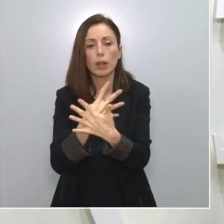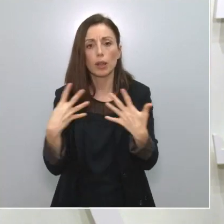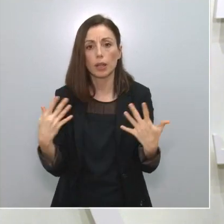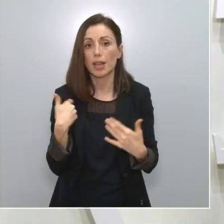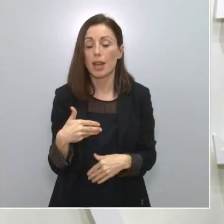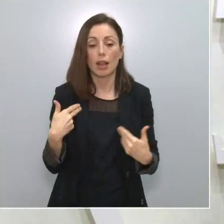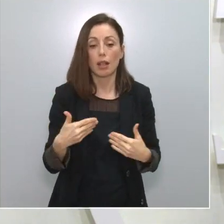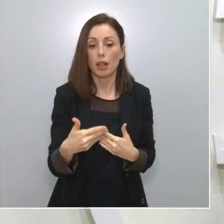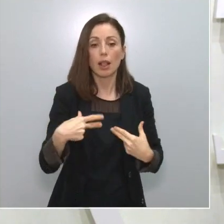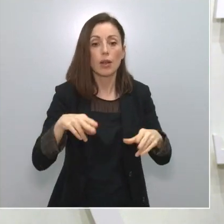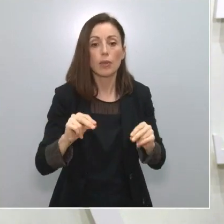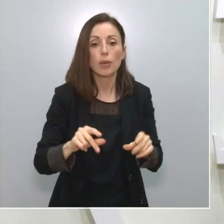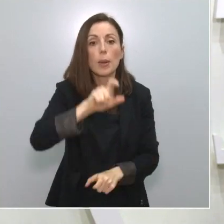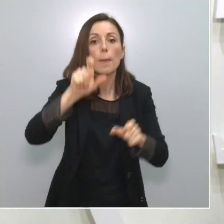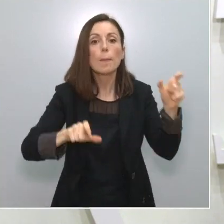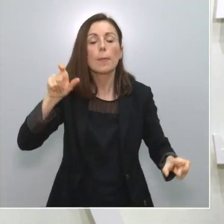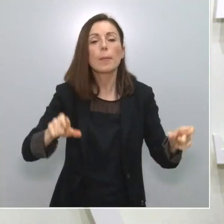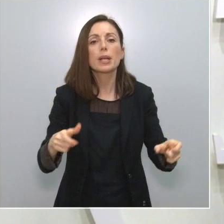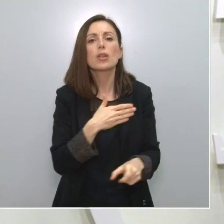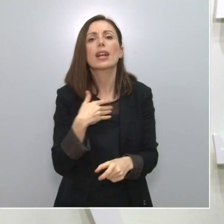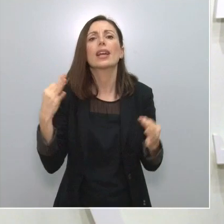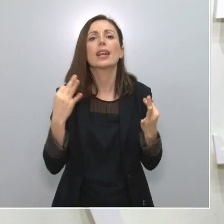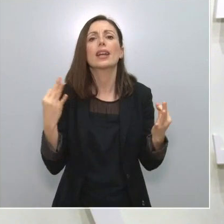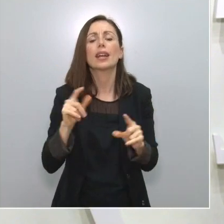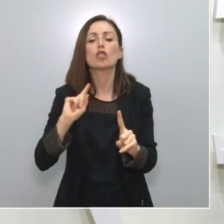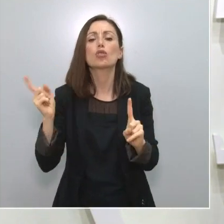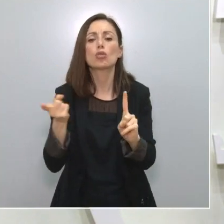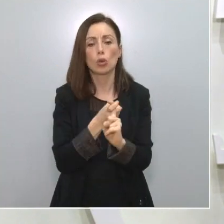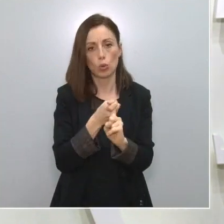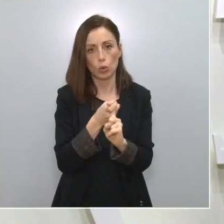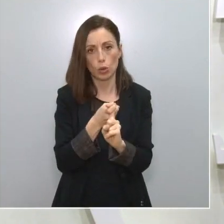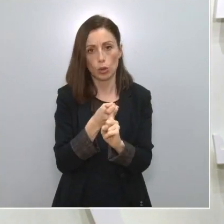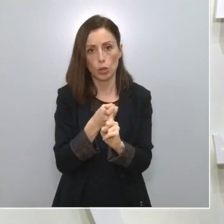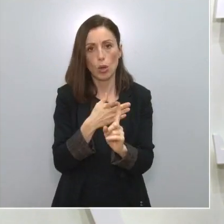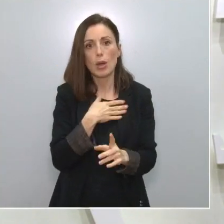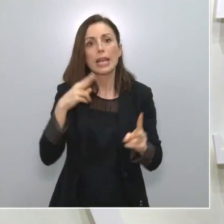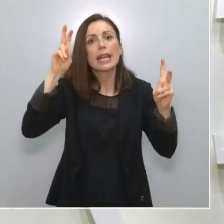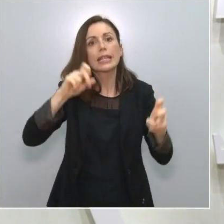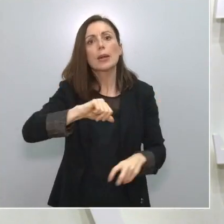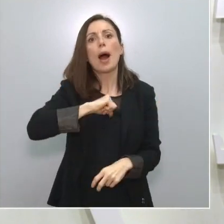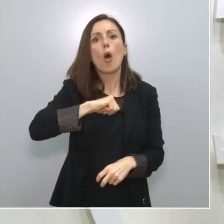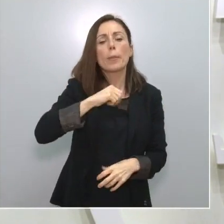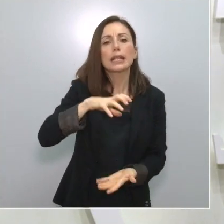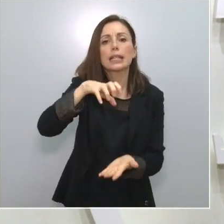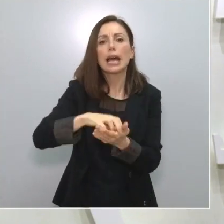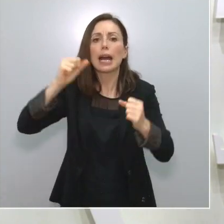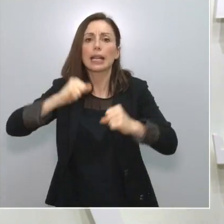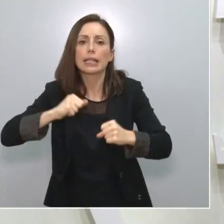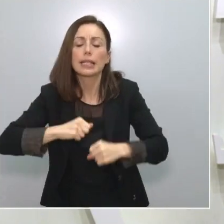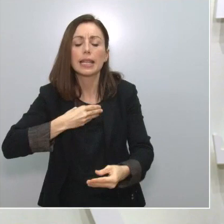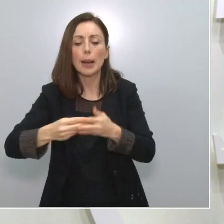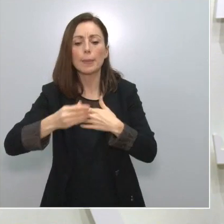terminando. Los ciudadanos quieren de nosotros soluciones. Quieren que hablemos de hospitales, de residencias, de material